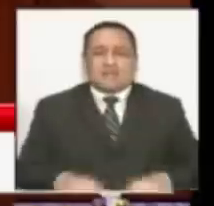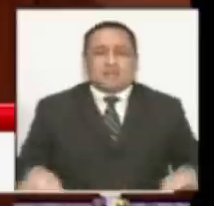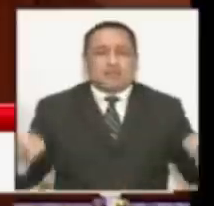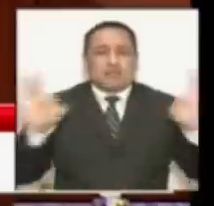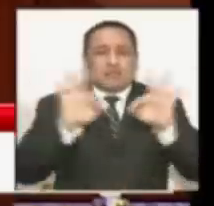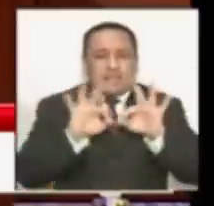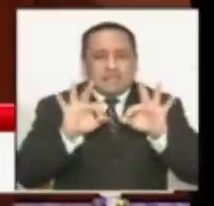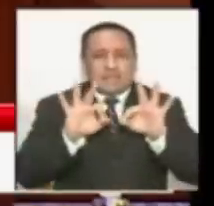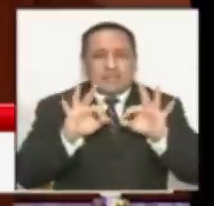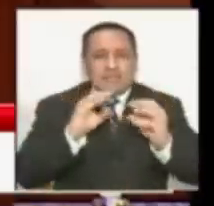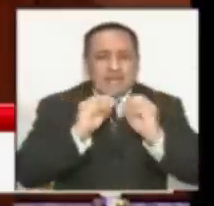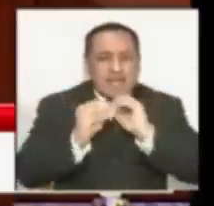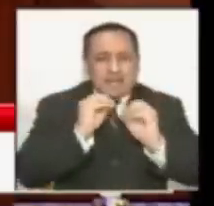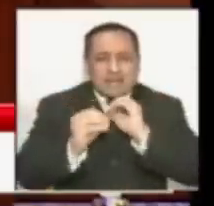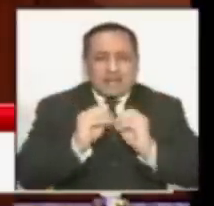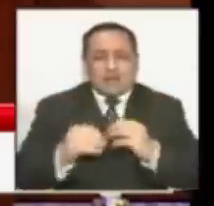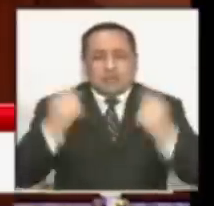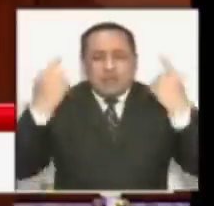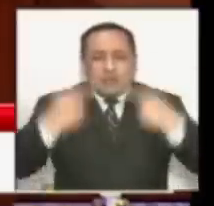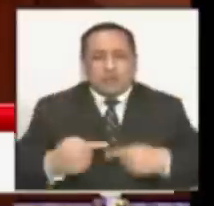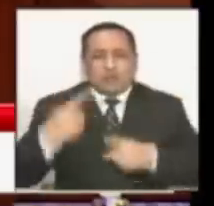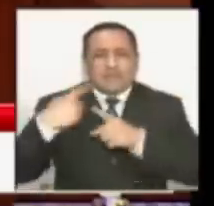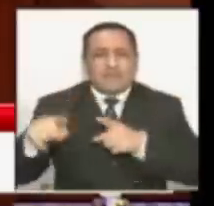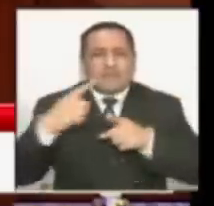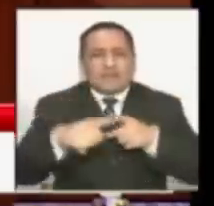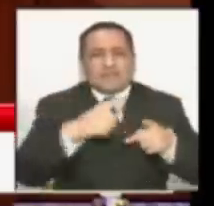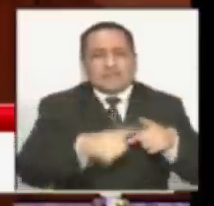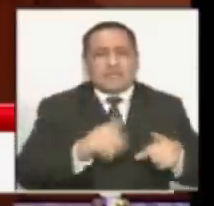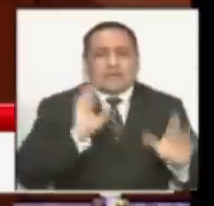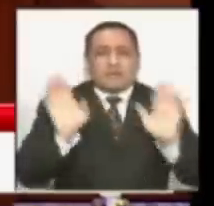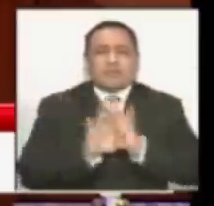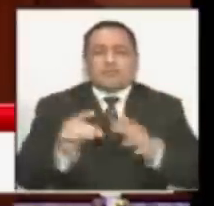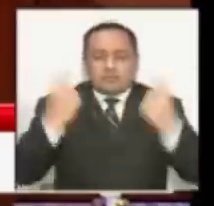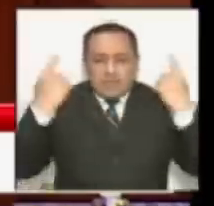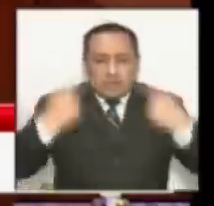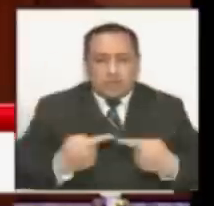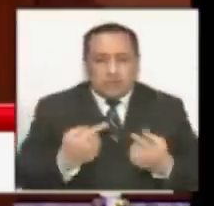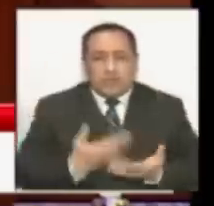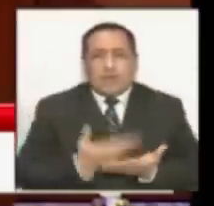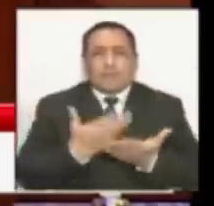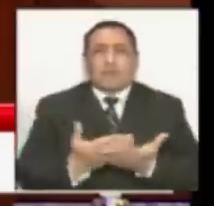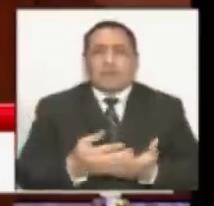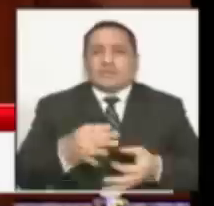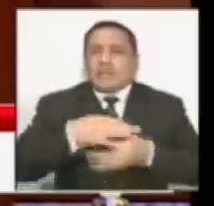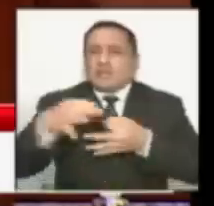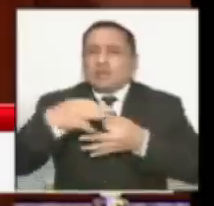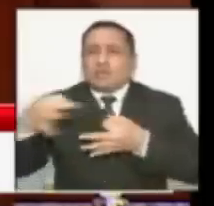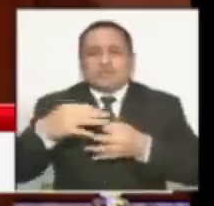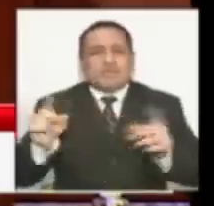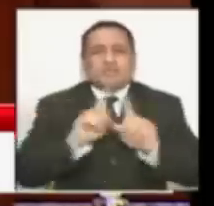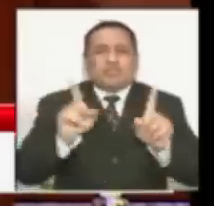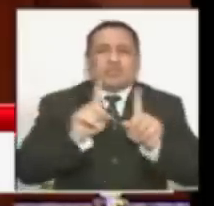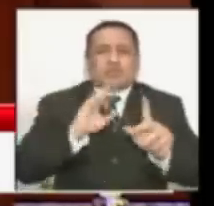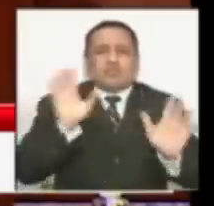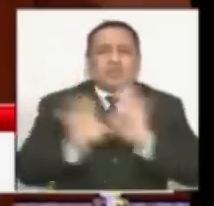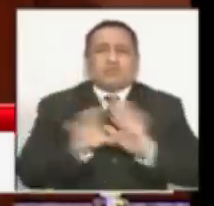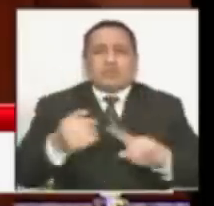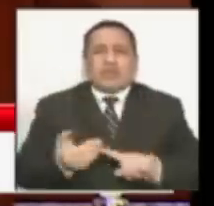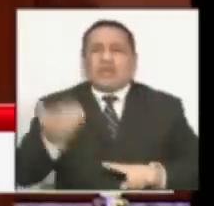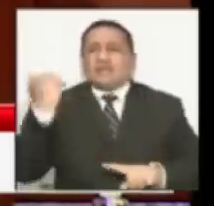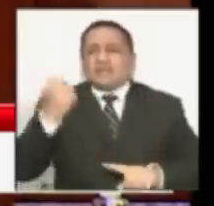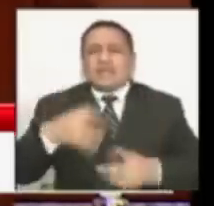preciso diseñar medidas diferenciadas de acuerdo a la situación de cada región. No nos sirven, ya lo